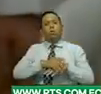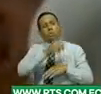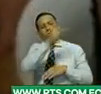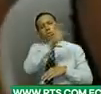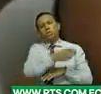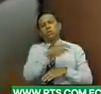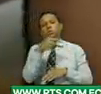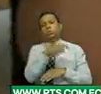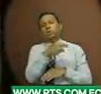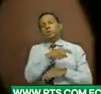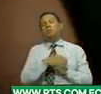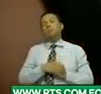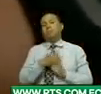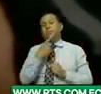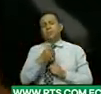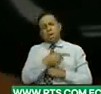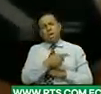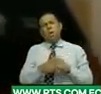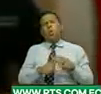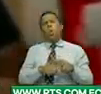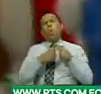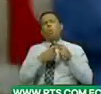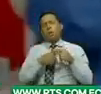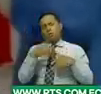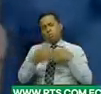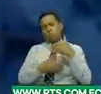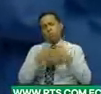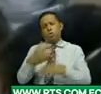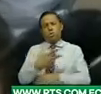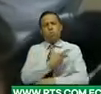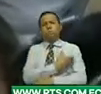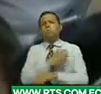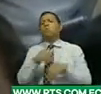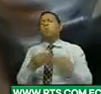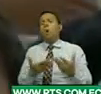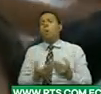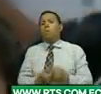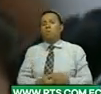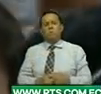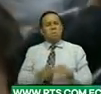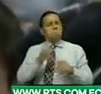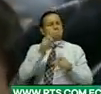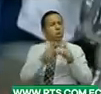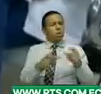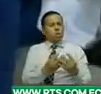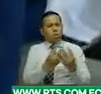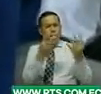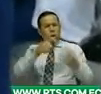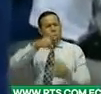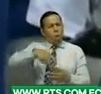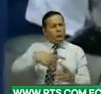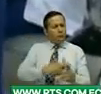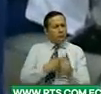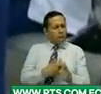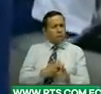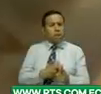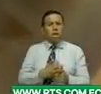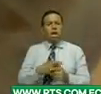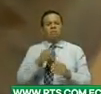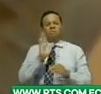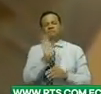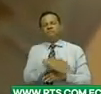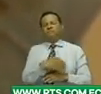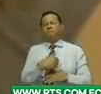de vacunación contra el COVID-19, aparentemente sin priorizar a las personas que están en primera línea, como médicos, que